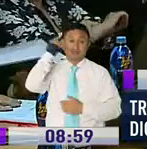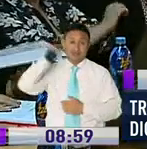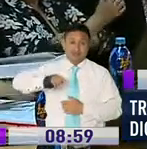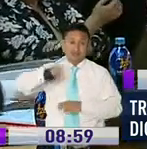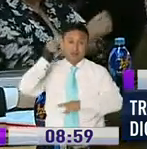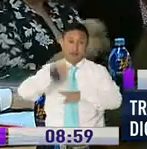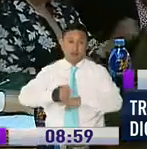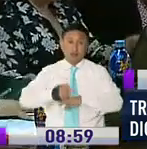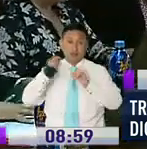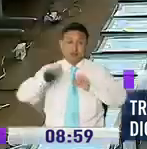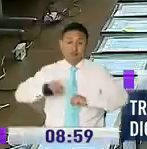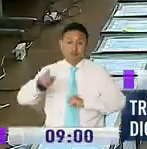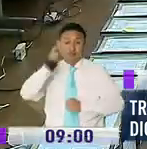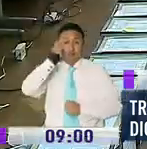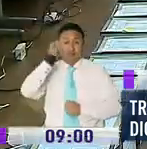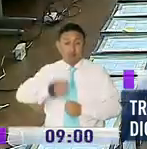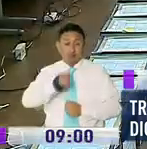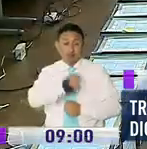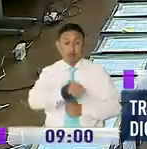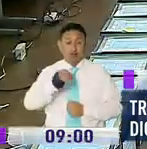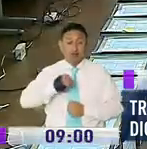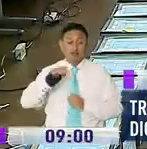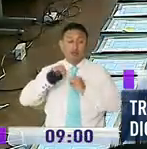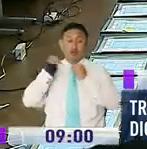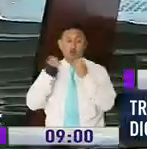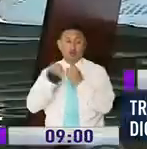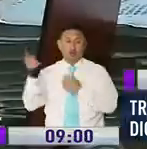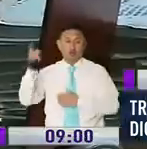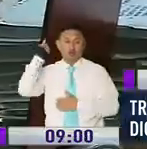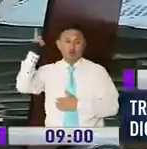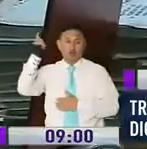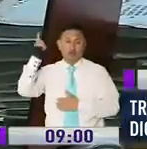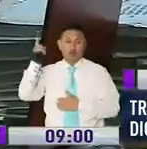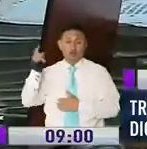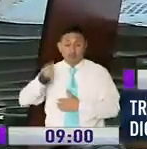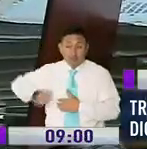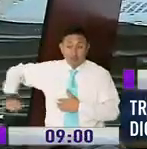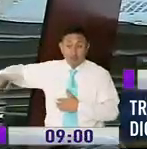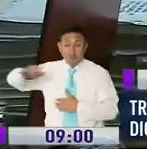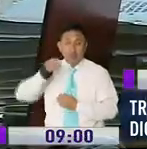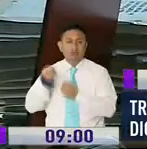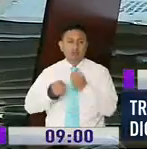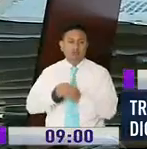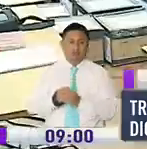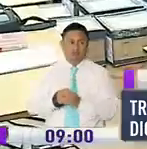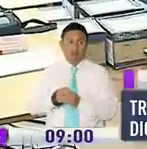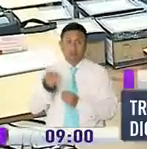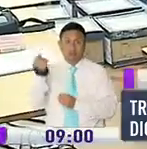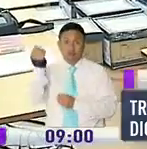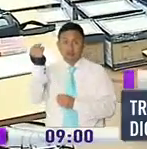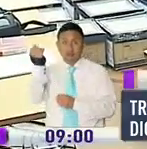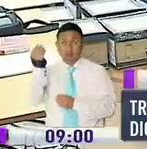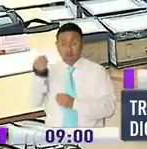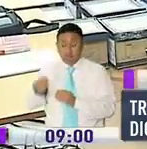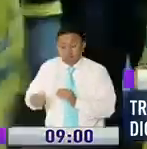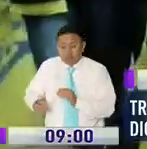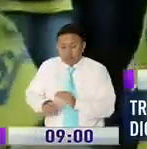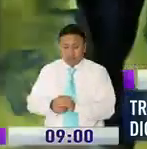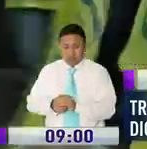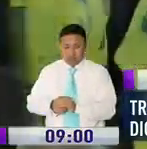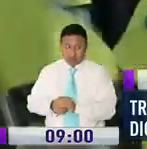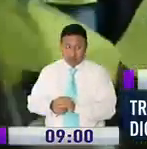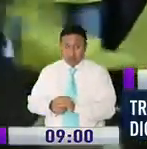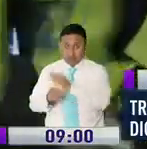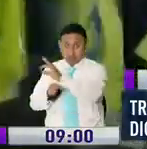mediato, de acuerdo a la fiscalía, por tener el dominio de la organización que supuestamente se dedicaba a receptar sobornos de empresas privadas